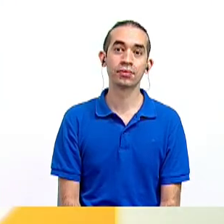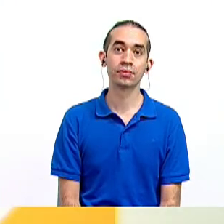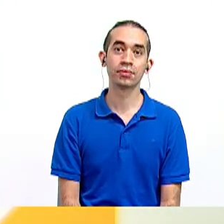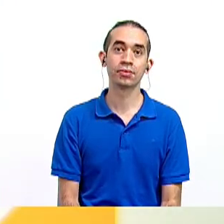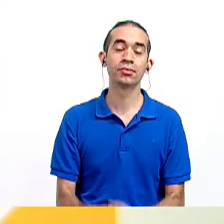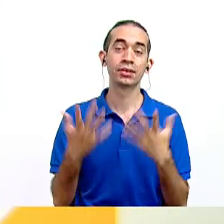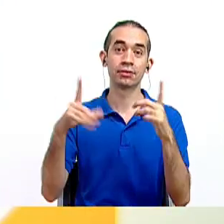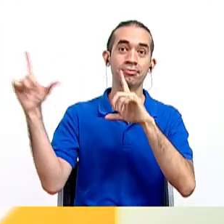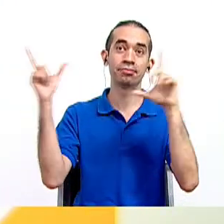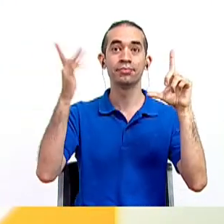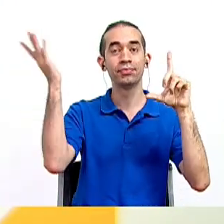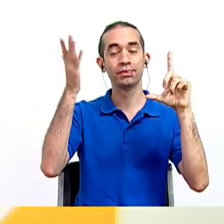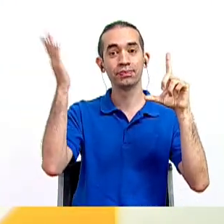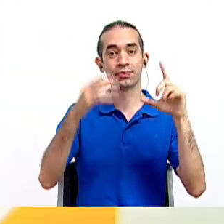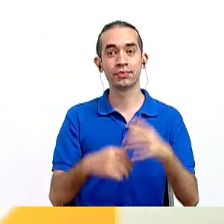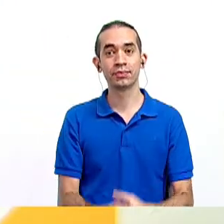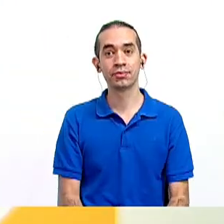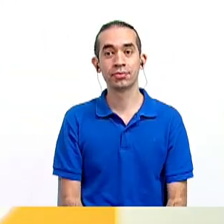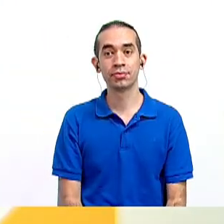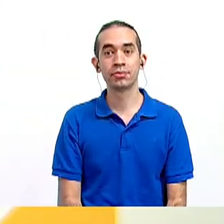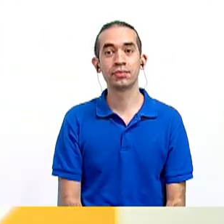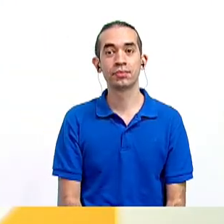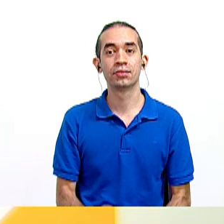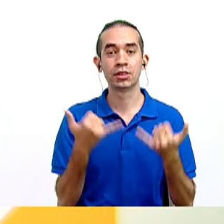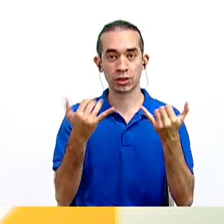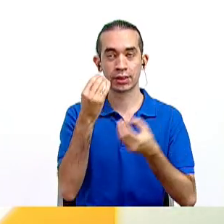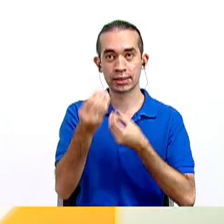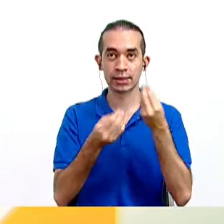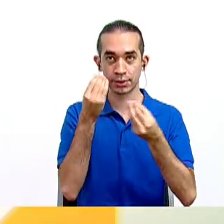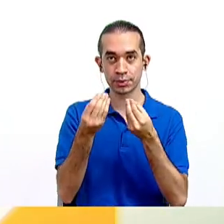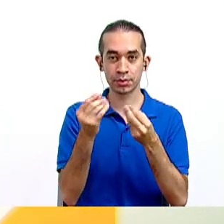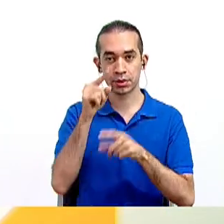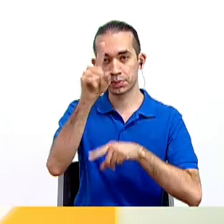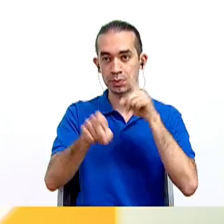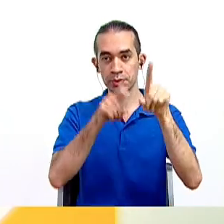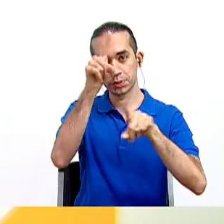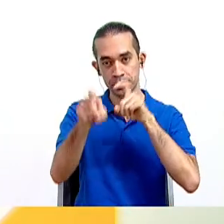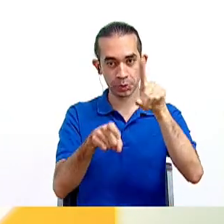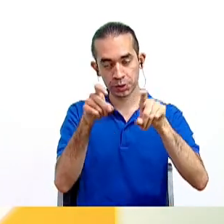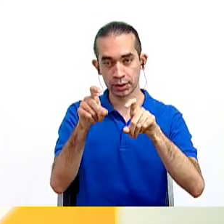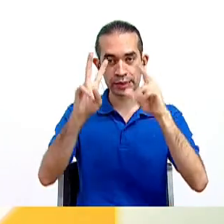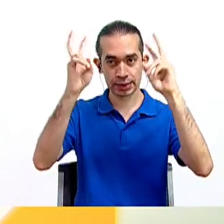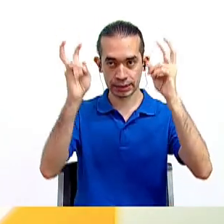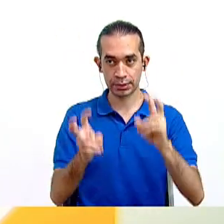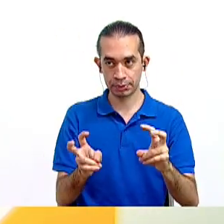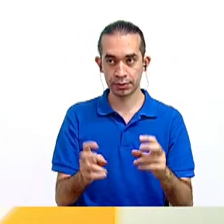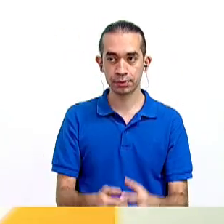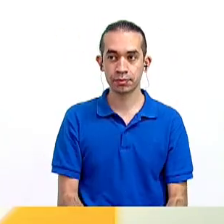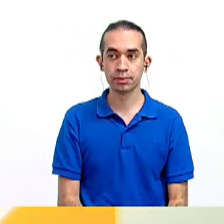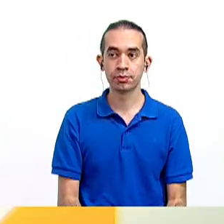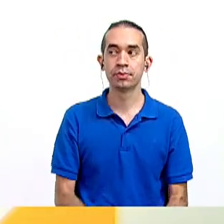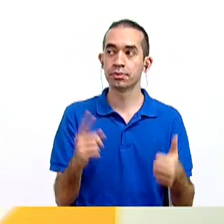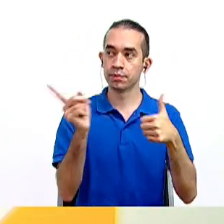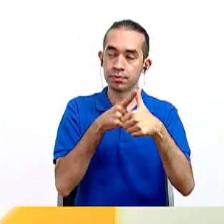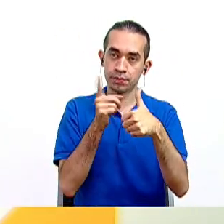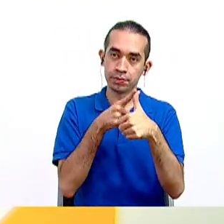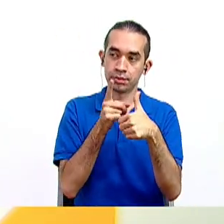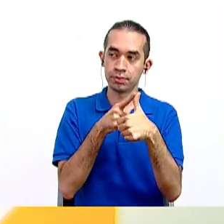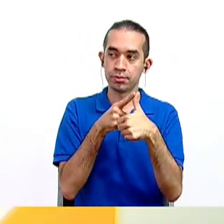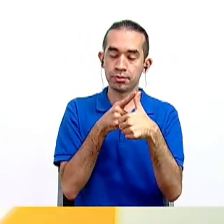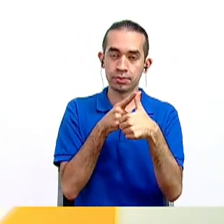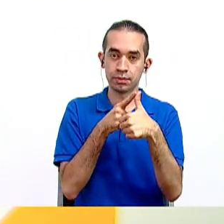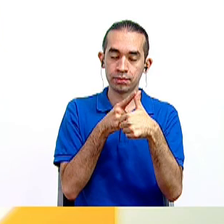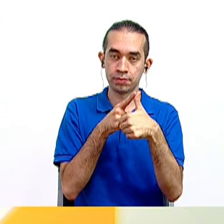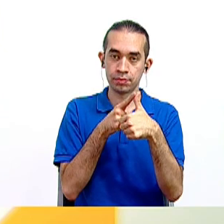la presentación. Vamos ahora a hacer las siguientes preguntas de estos temas que acabamos de ver. Primera pregunta.